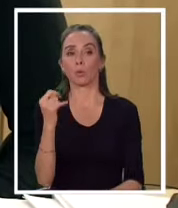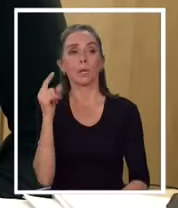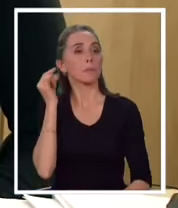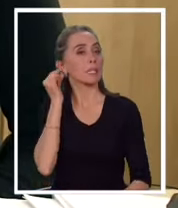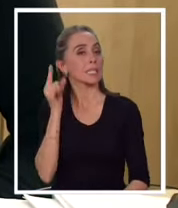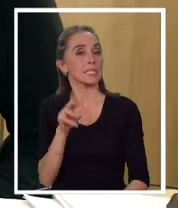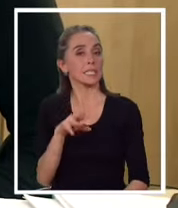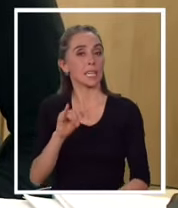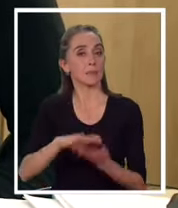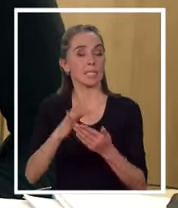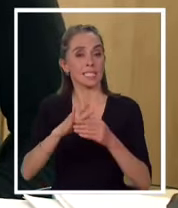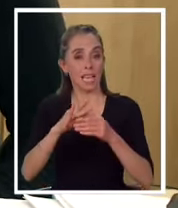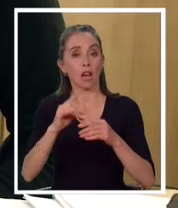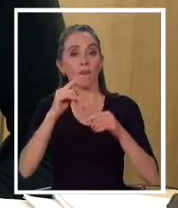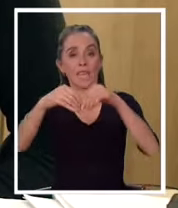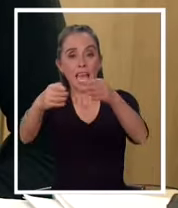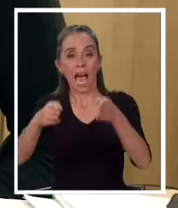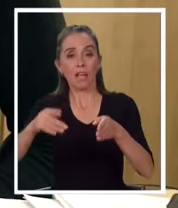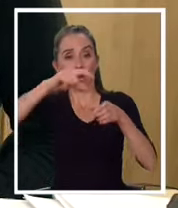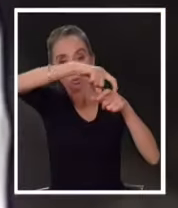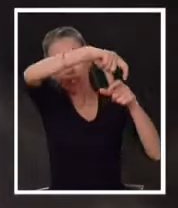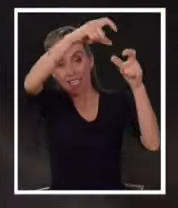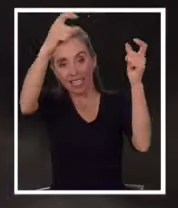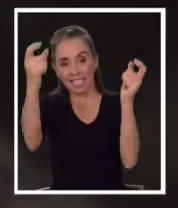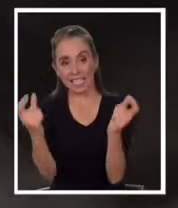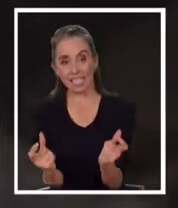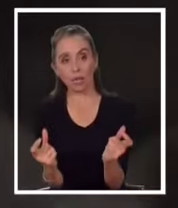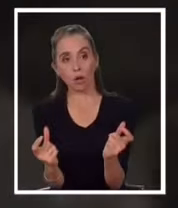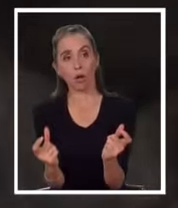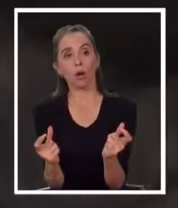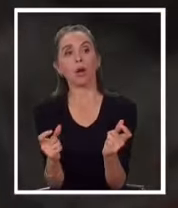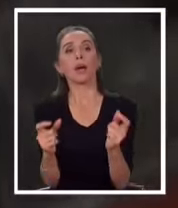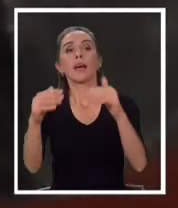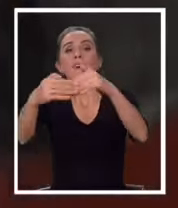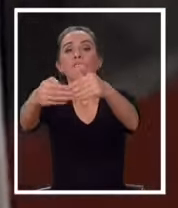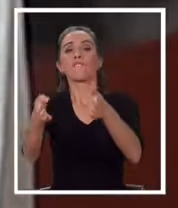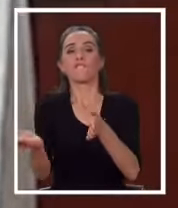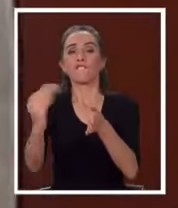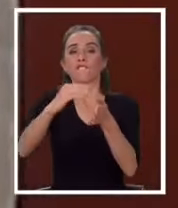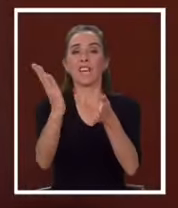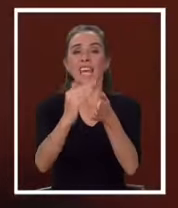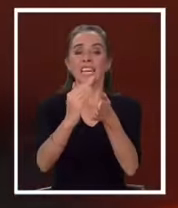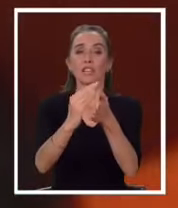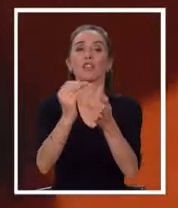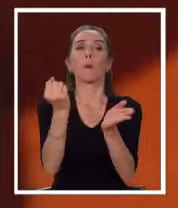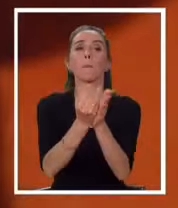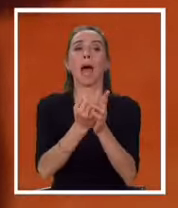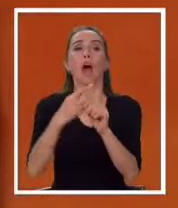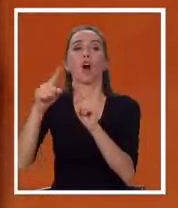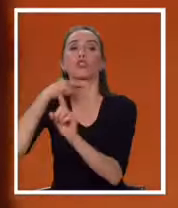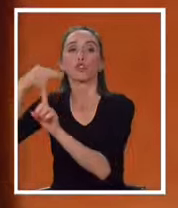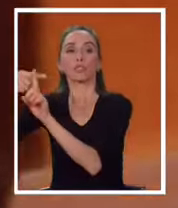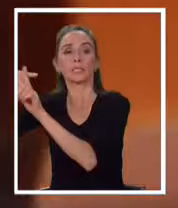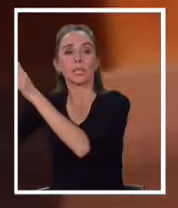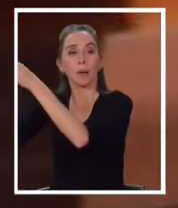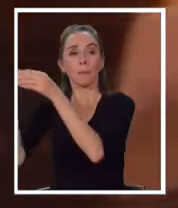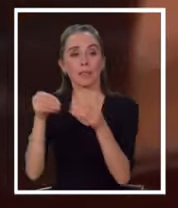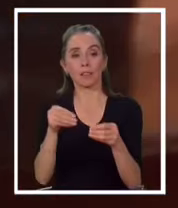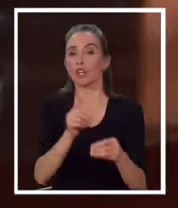Salud señaló que las winchas alrededor de los ataúdes son un procedimiento para marcar féretros que son trasladados desde otros cementerios y